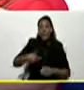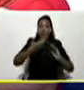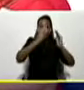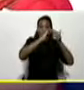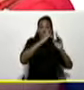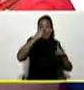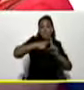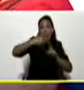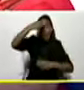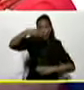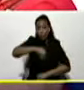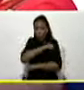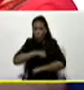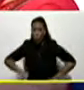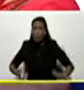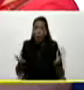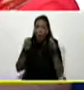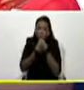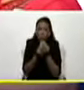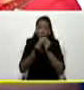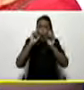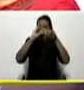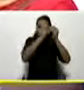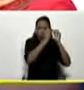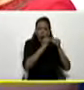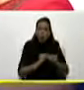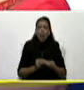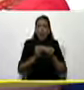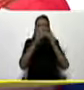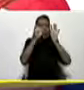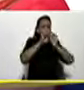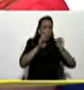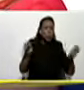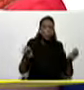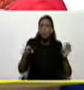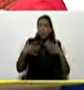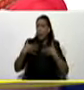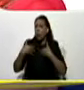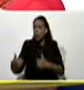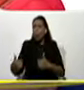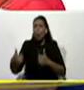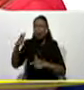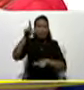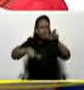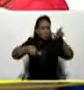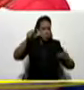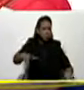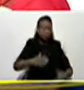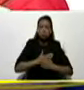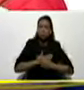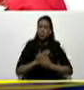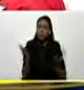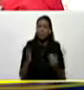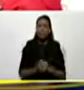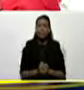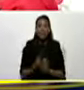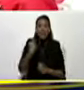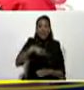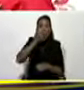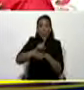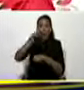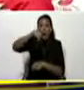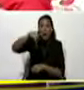trabajo espectacular, hemos hecho un anexo, ¿verdad? Comunidad, pueblo y la parte militar, que ha sido fascinante. Eso es único.